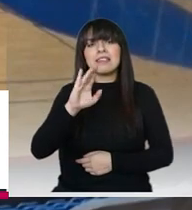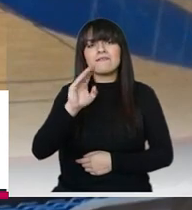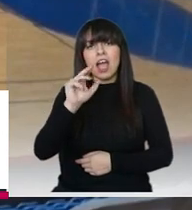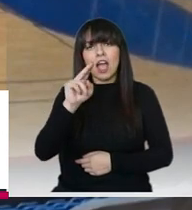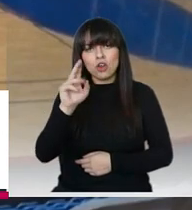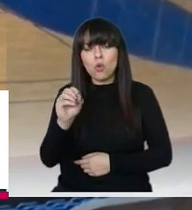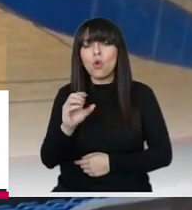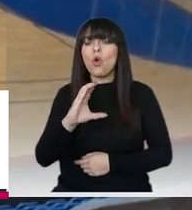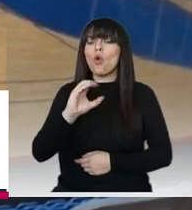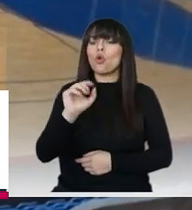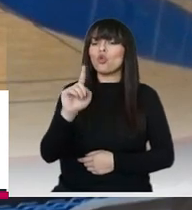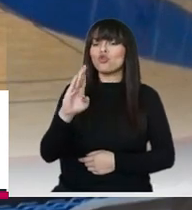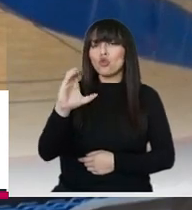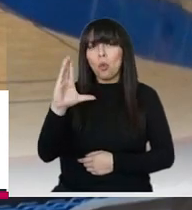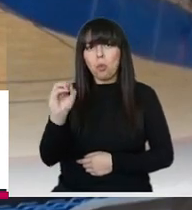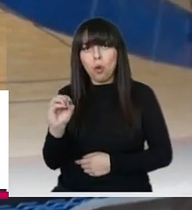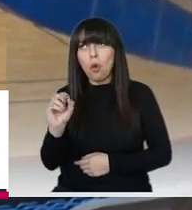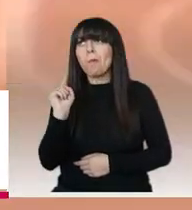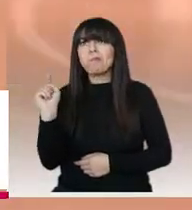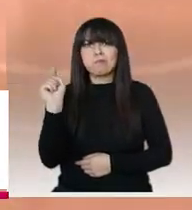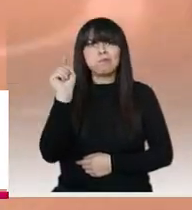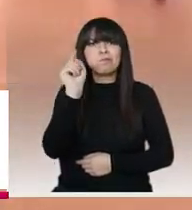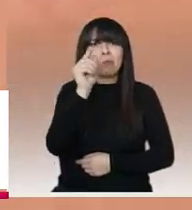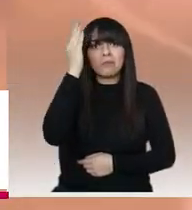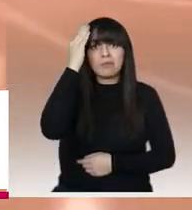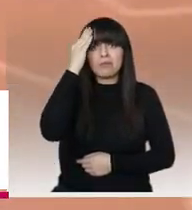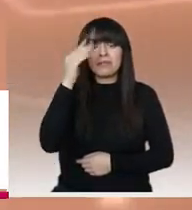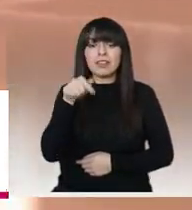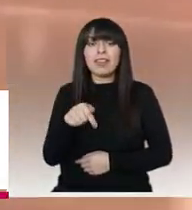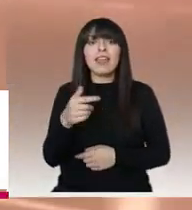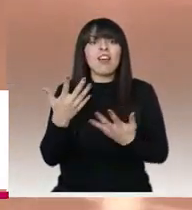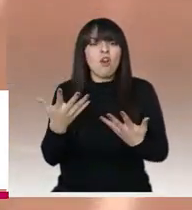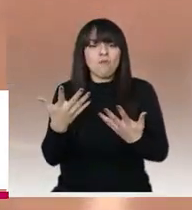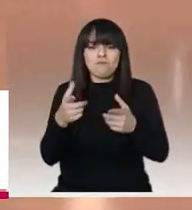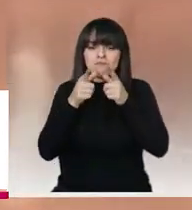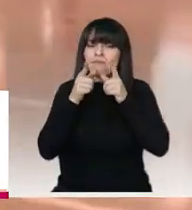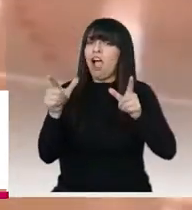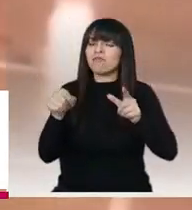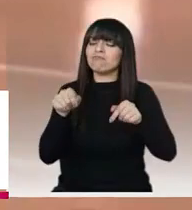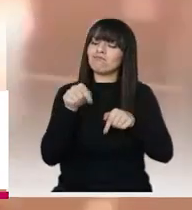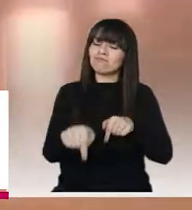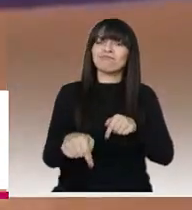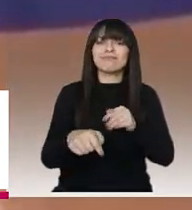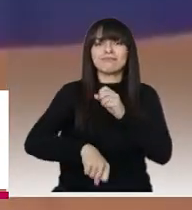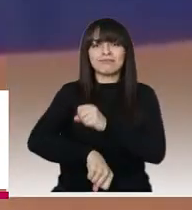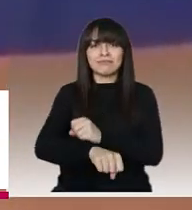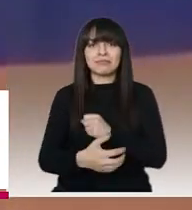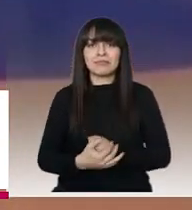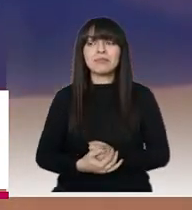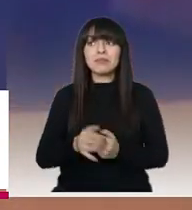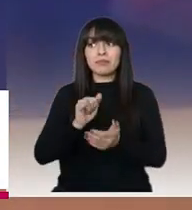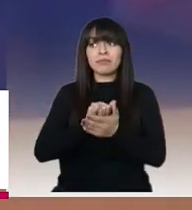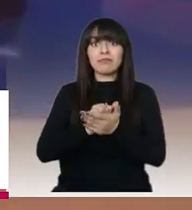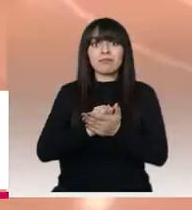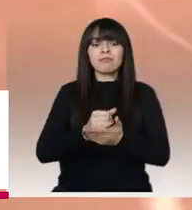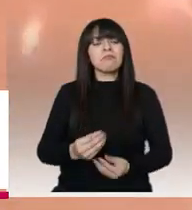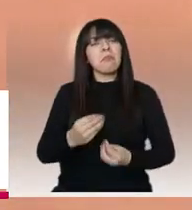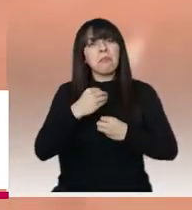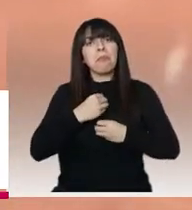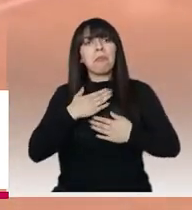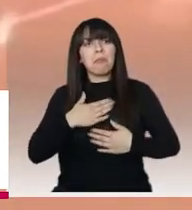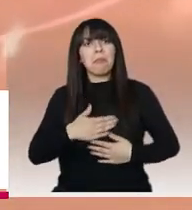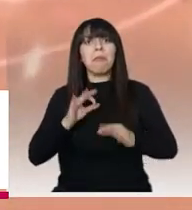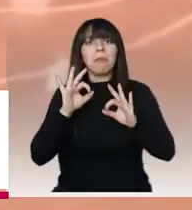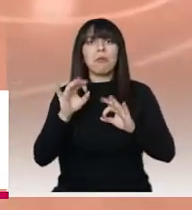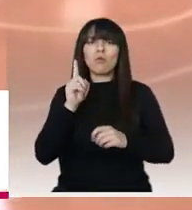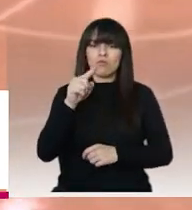calidad ha sido su mejor lenguaje. El exterior es donde se siente más cómodo económicamente, pues en Colombia resulta difícil vivir